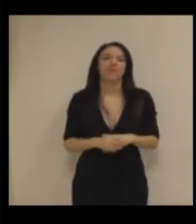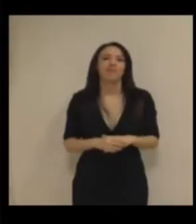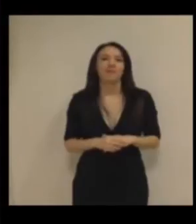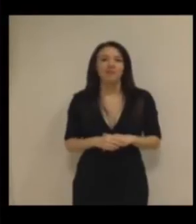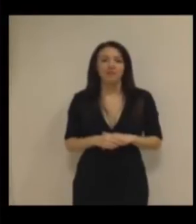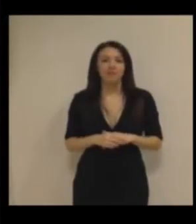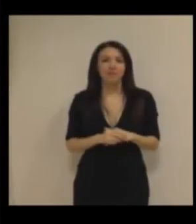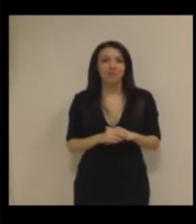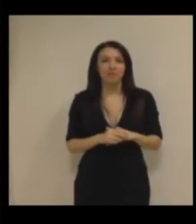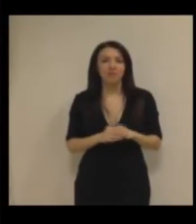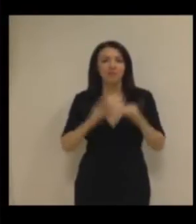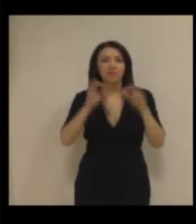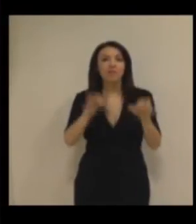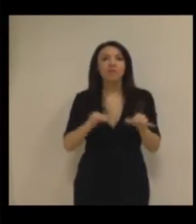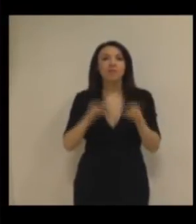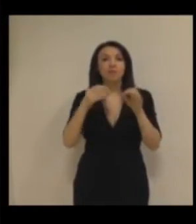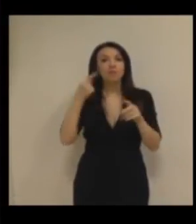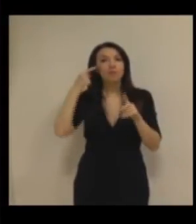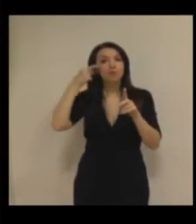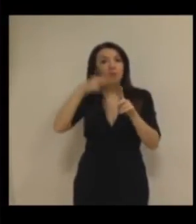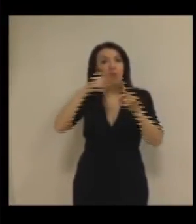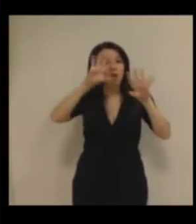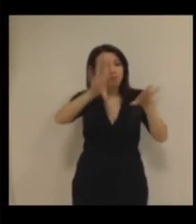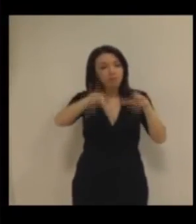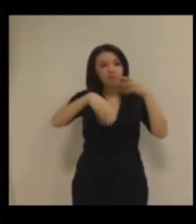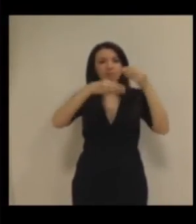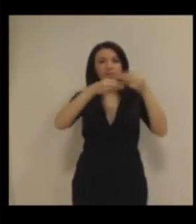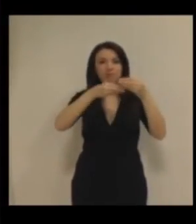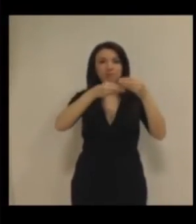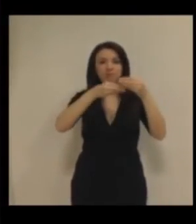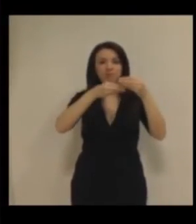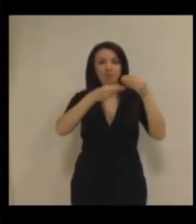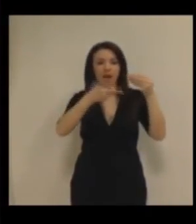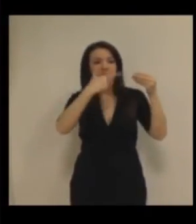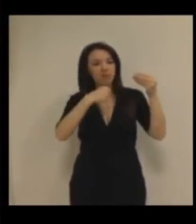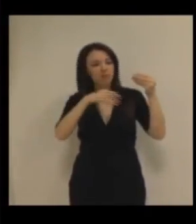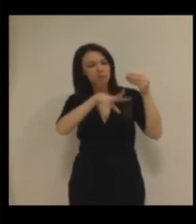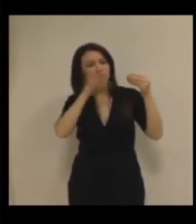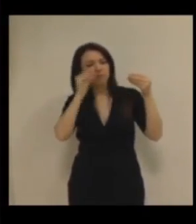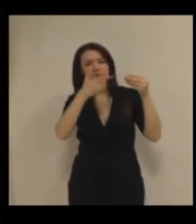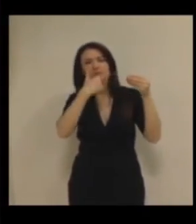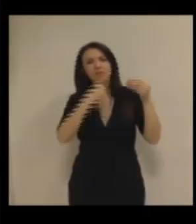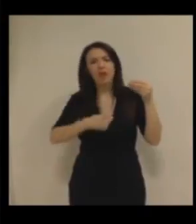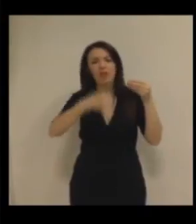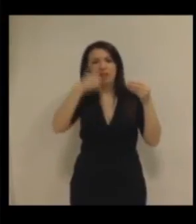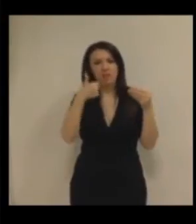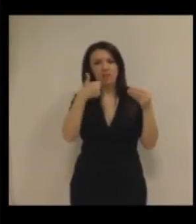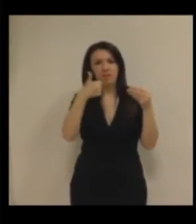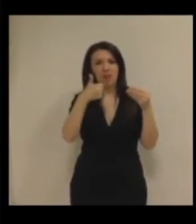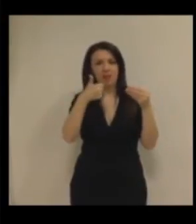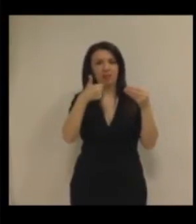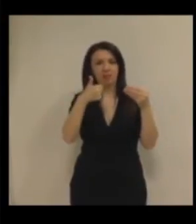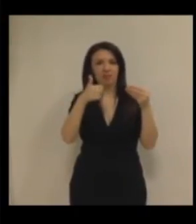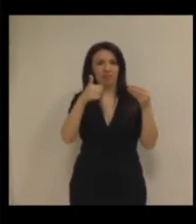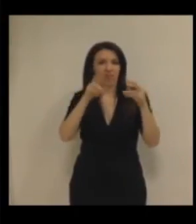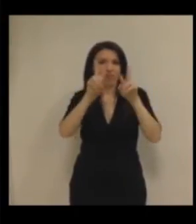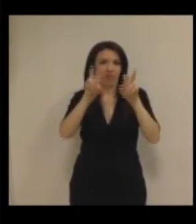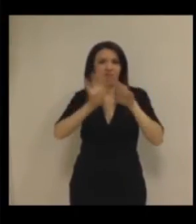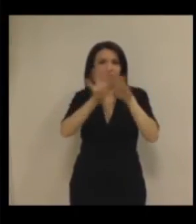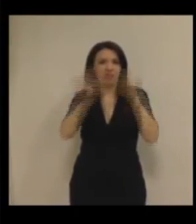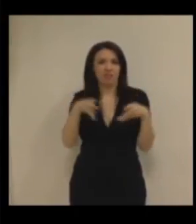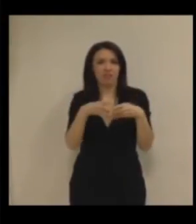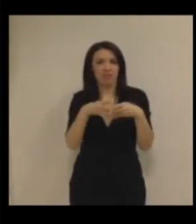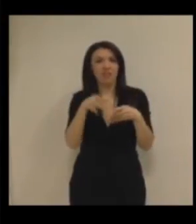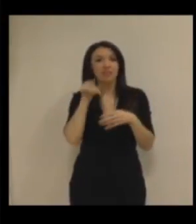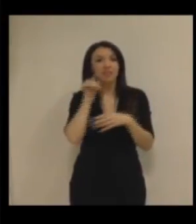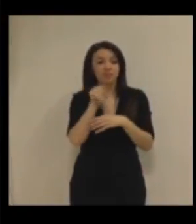Siempre tratando de dar notas y agregados que faciliten al máximo, que ayuden al máximo en la navegación del servicio.